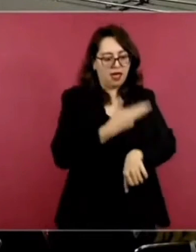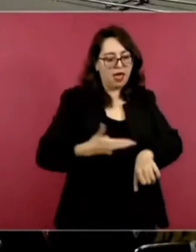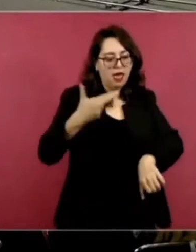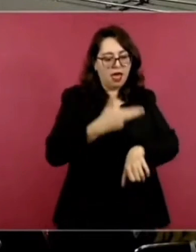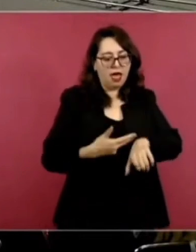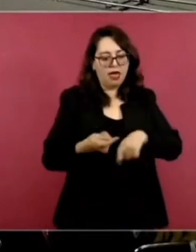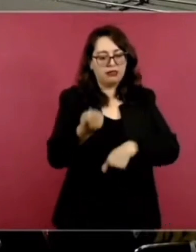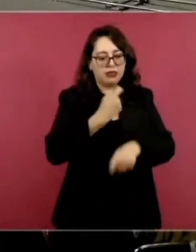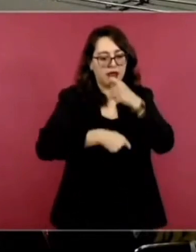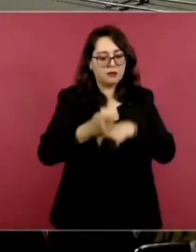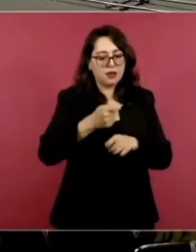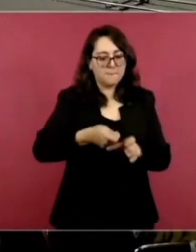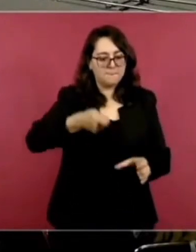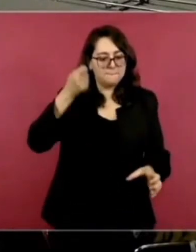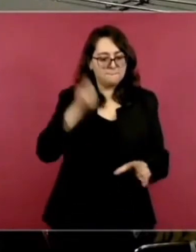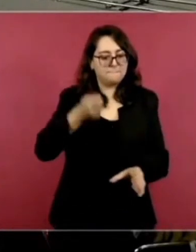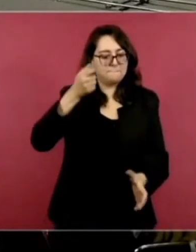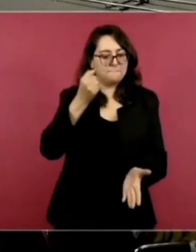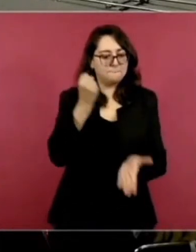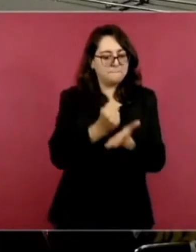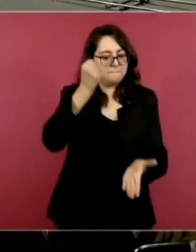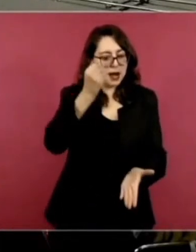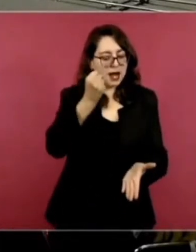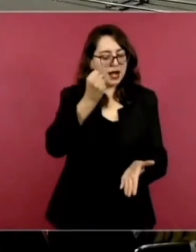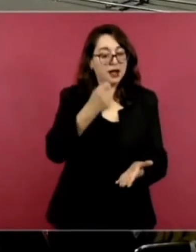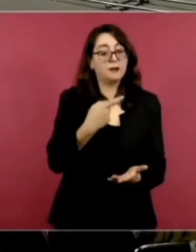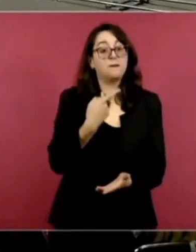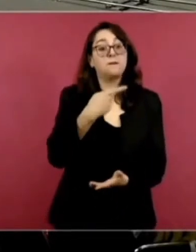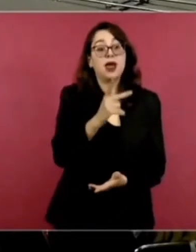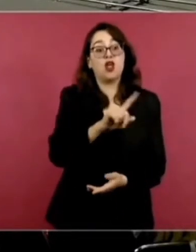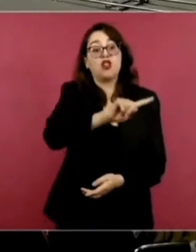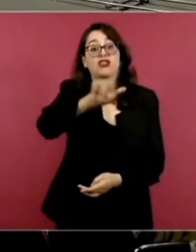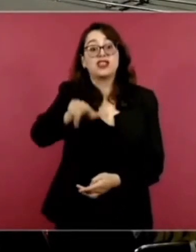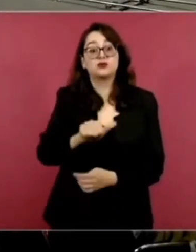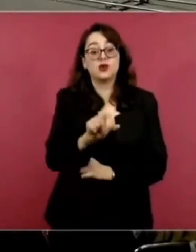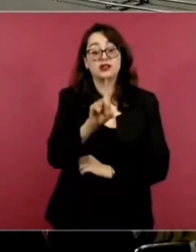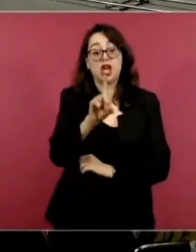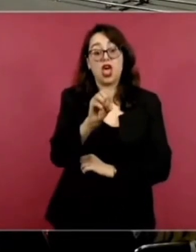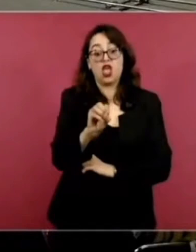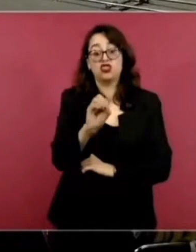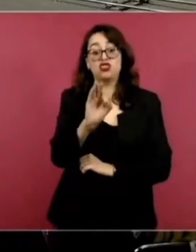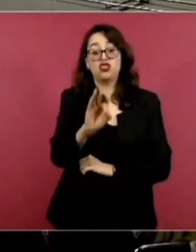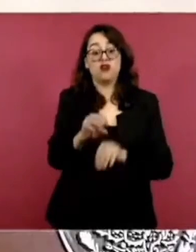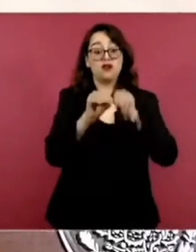en el diario oficial, o una ley que no sale publicada.